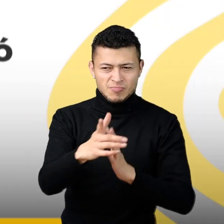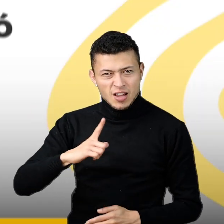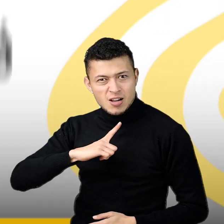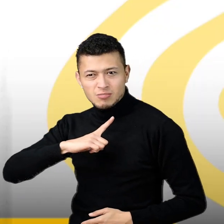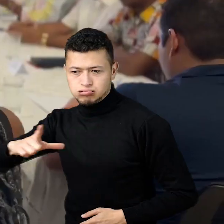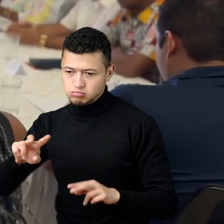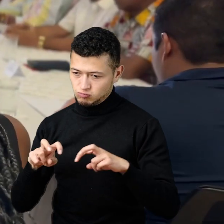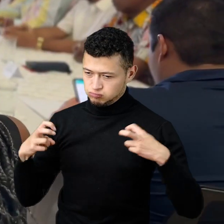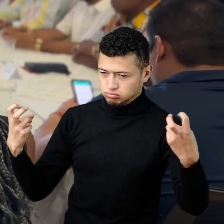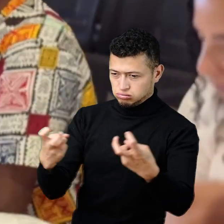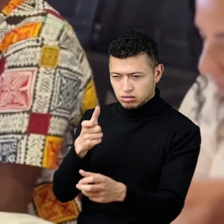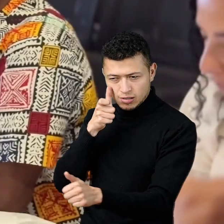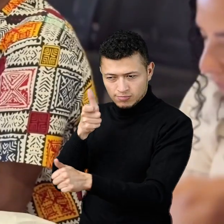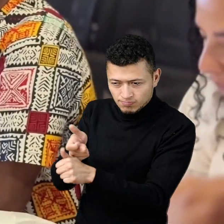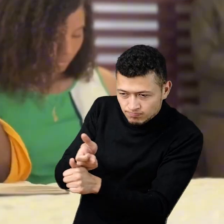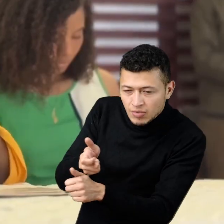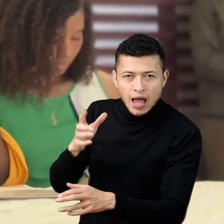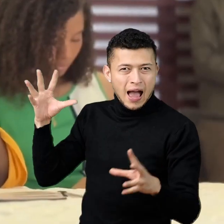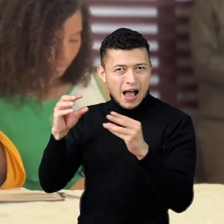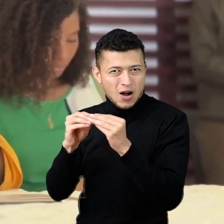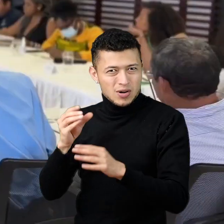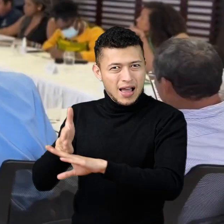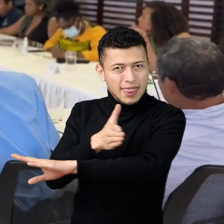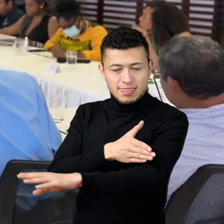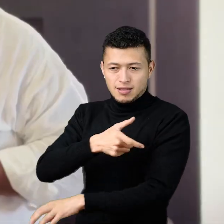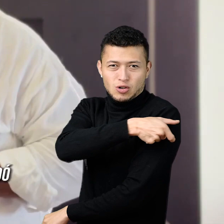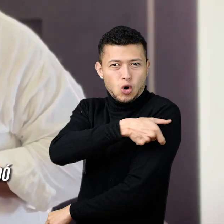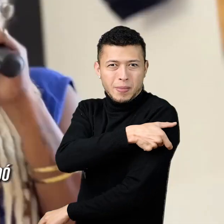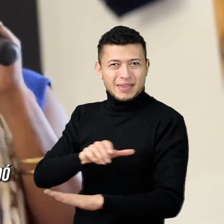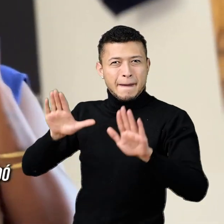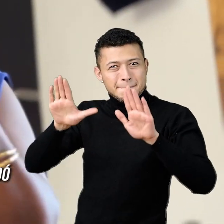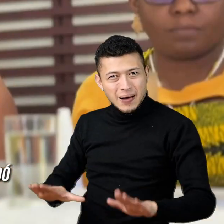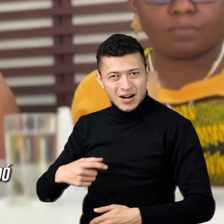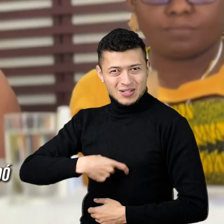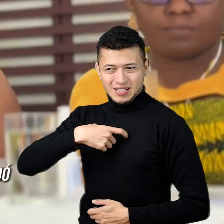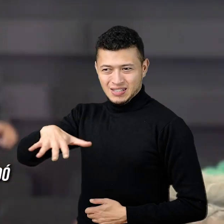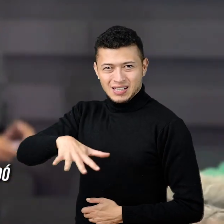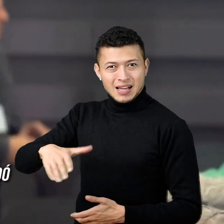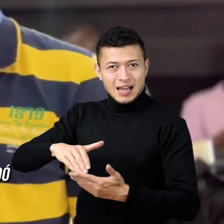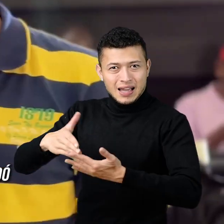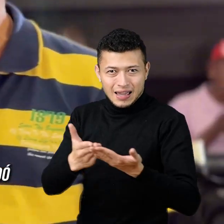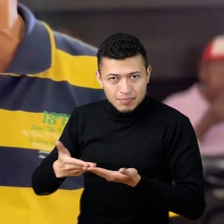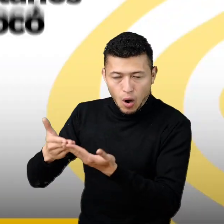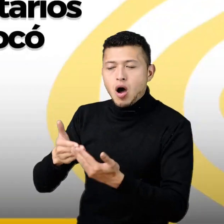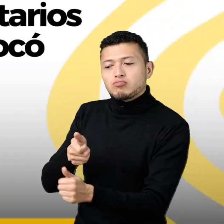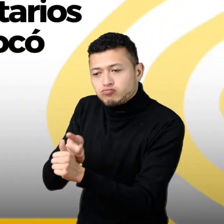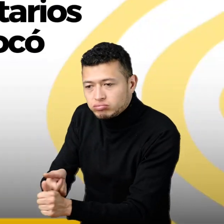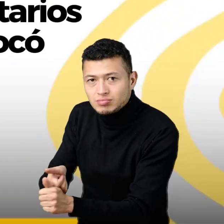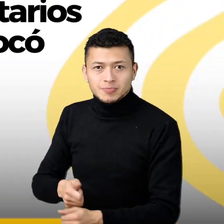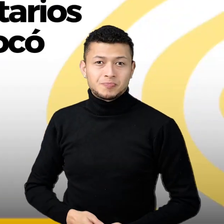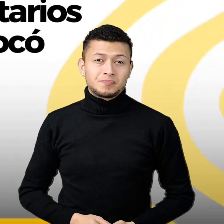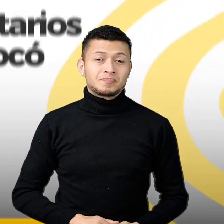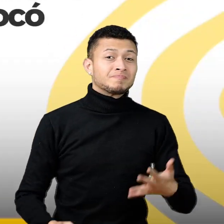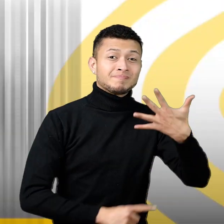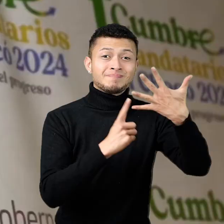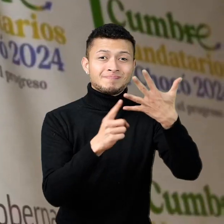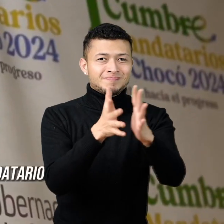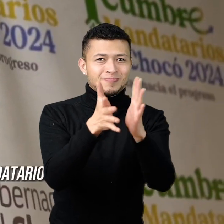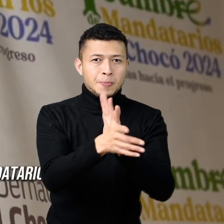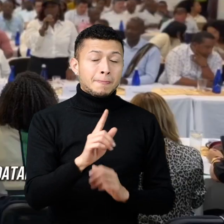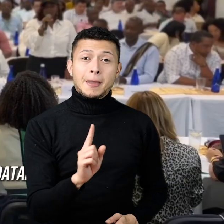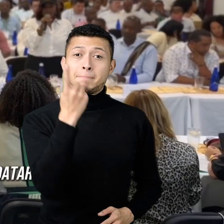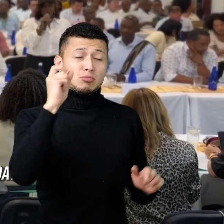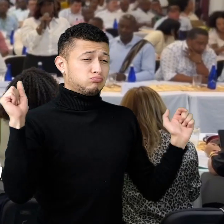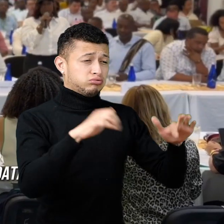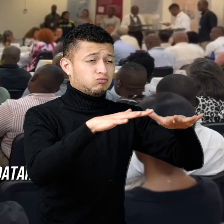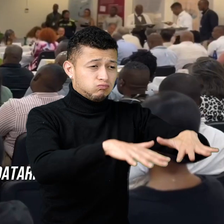número 4. Lideramos la mesa de seguimiento a los acuerdos planteados con el Comité del Paro Cívico de Quibdó. Noticia número 5.